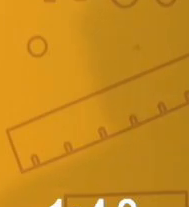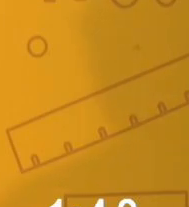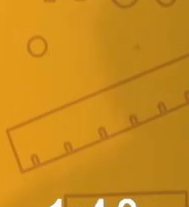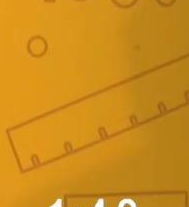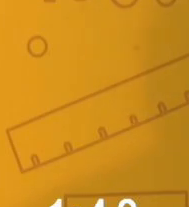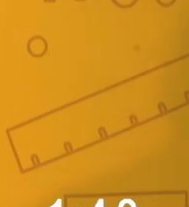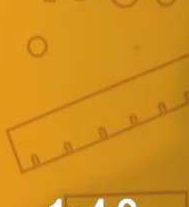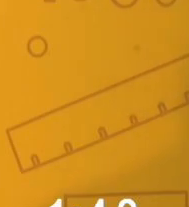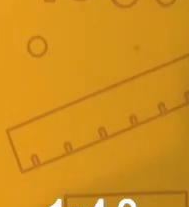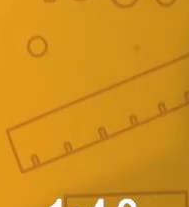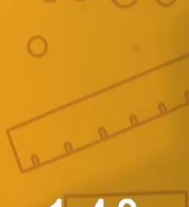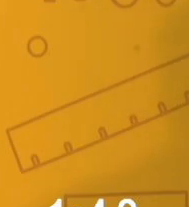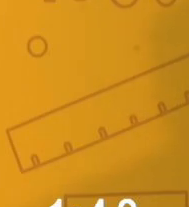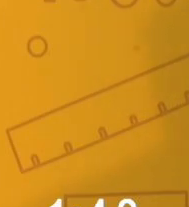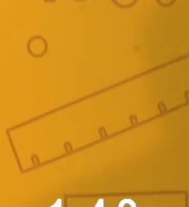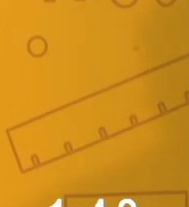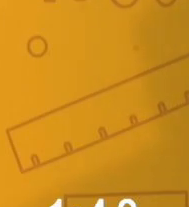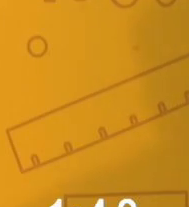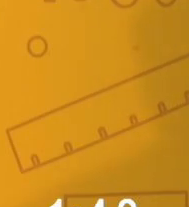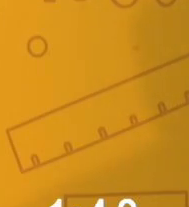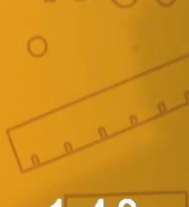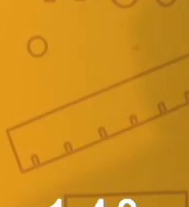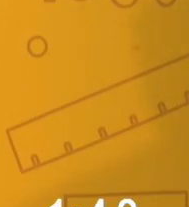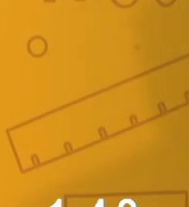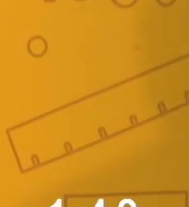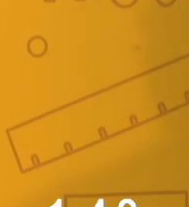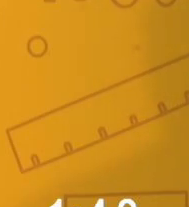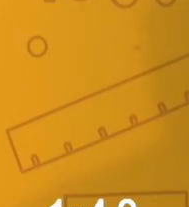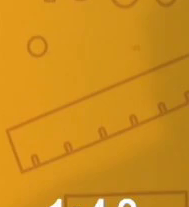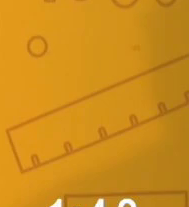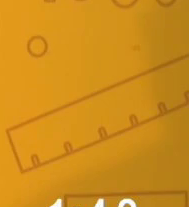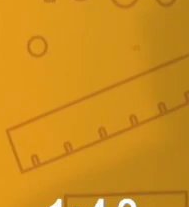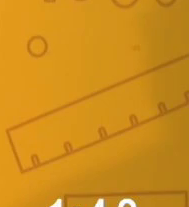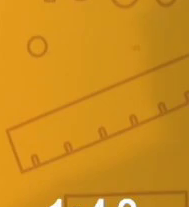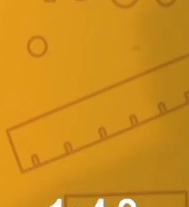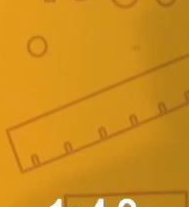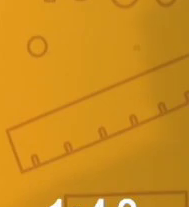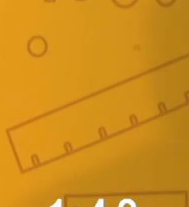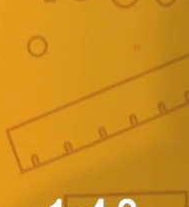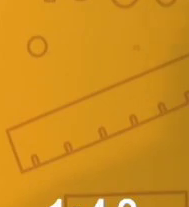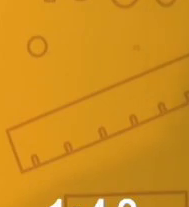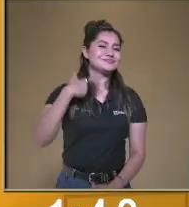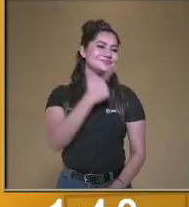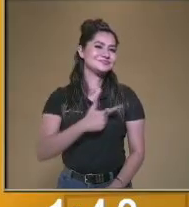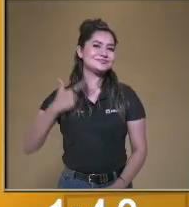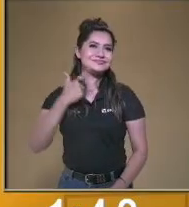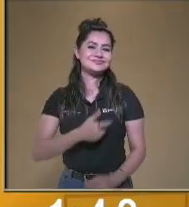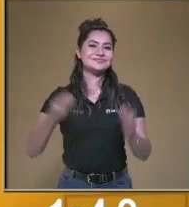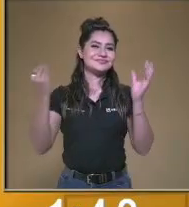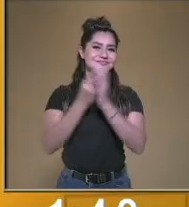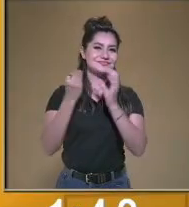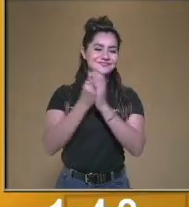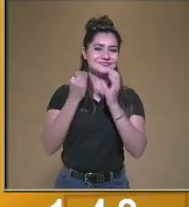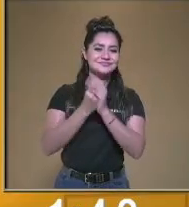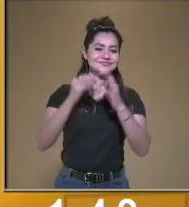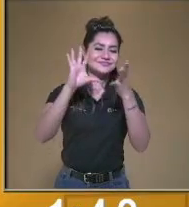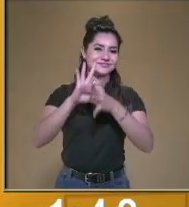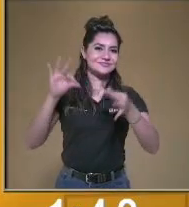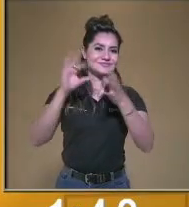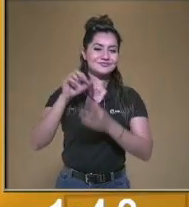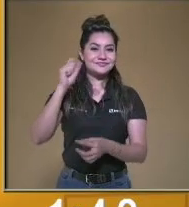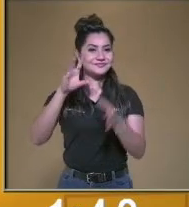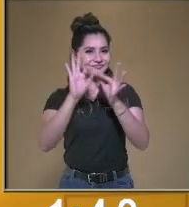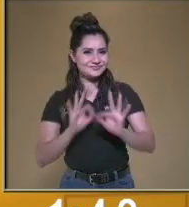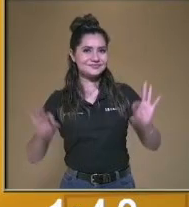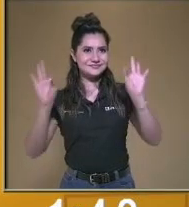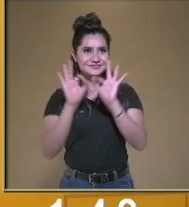Rescatamos, y pues bueno, mándenos sus fotos, esperemos que les haya gustado esta plática. Y algo bien importante,